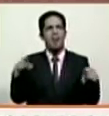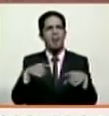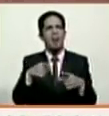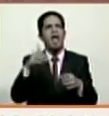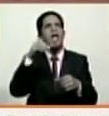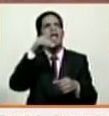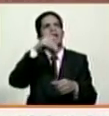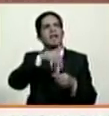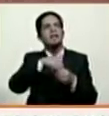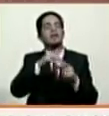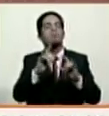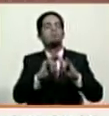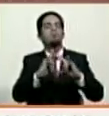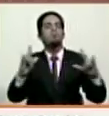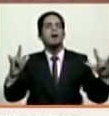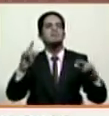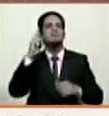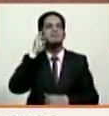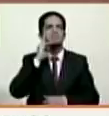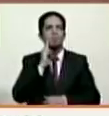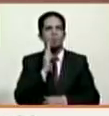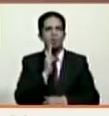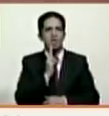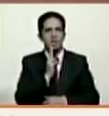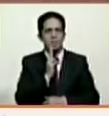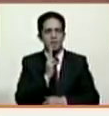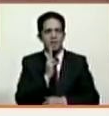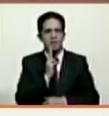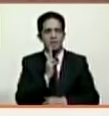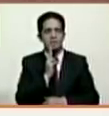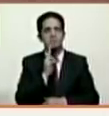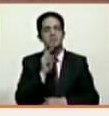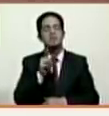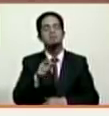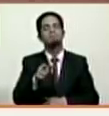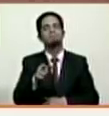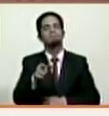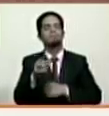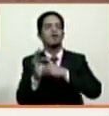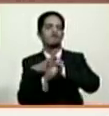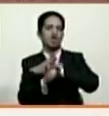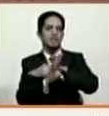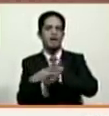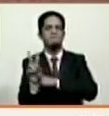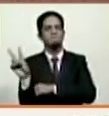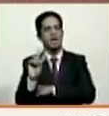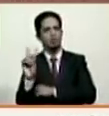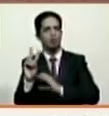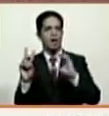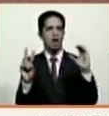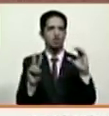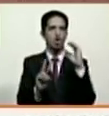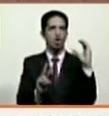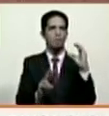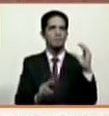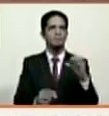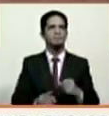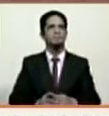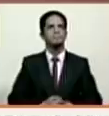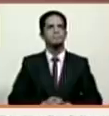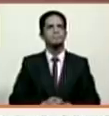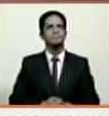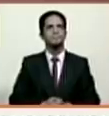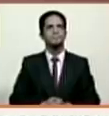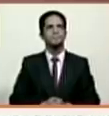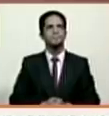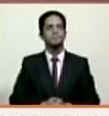en el Puente Internacional Simón Bolívar, en la frontera de Venezuela con Colombia. Y en